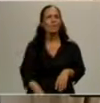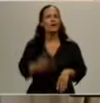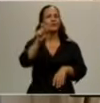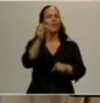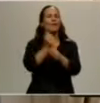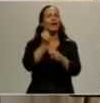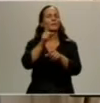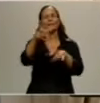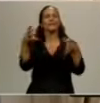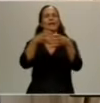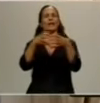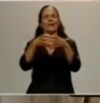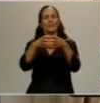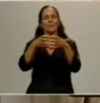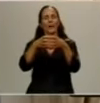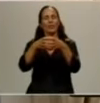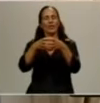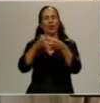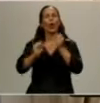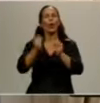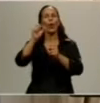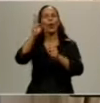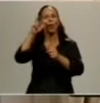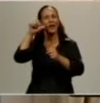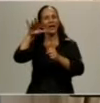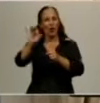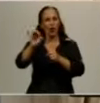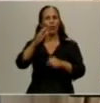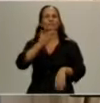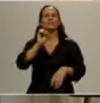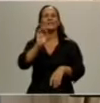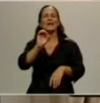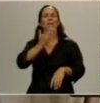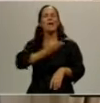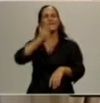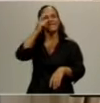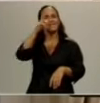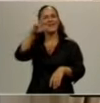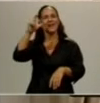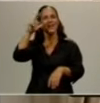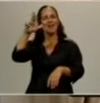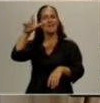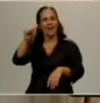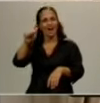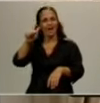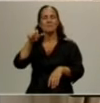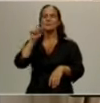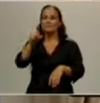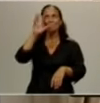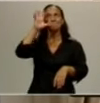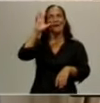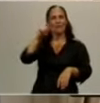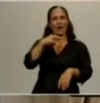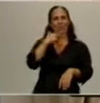Obrero, Mariano Ferreira. Todavía recuerdo las palabras de mi hijo diciendo que la bala